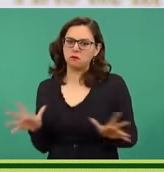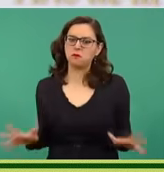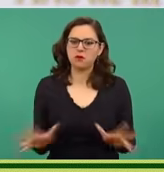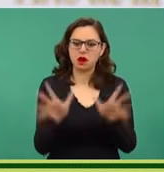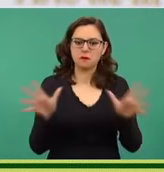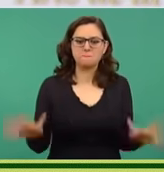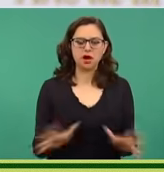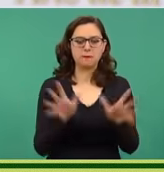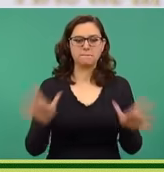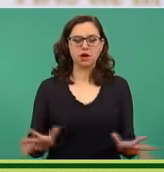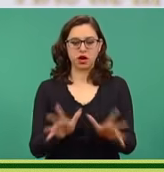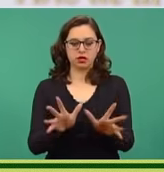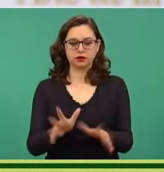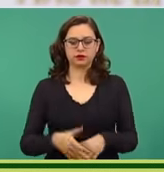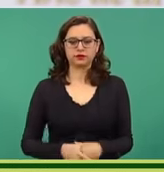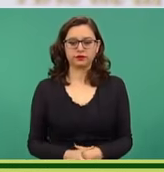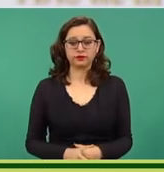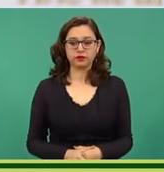de éste